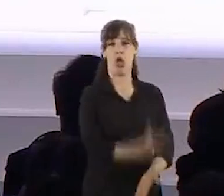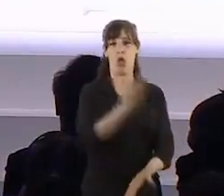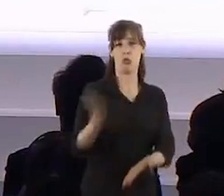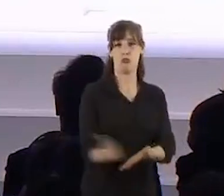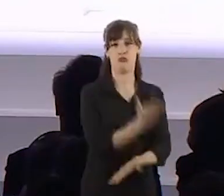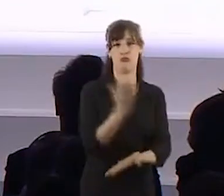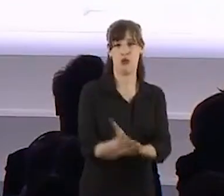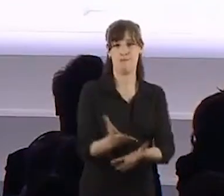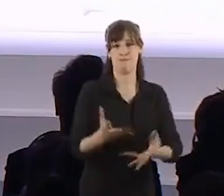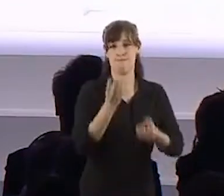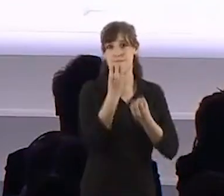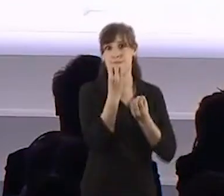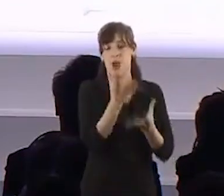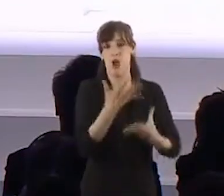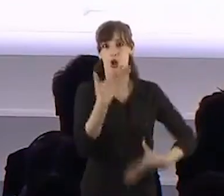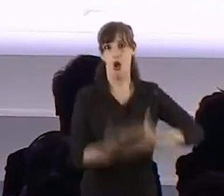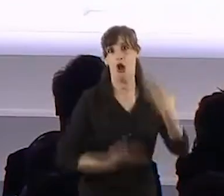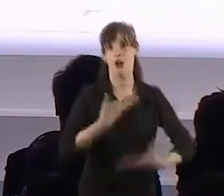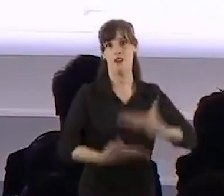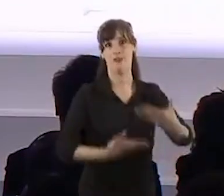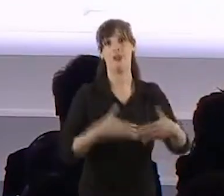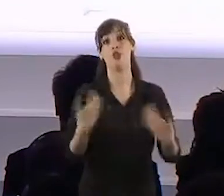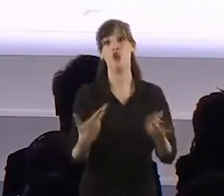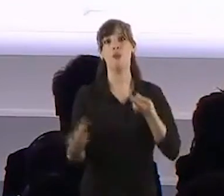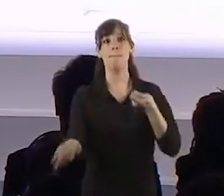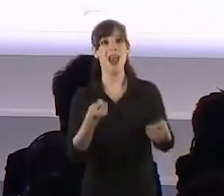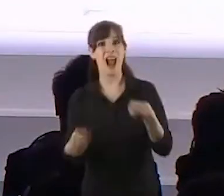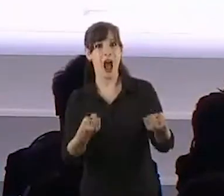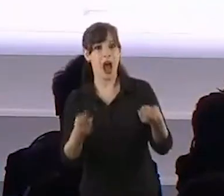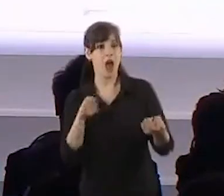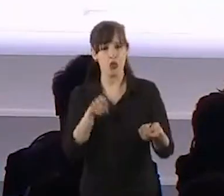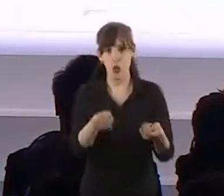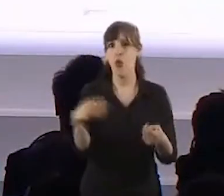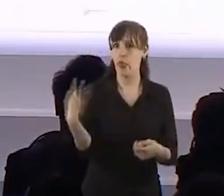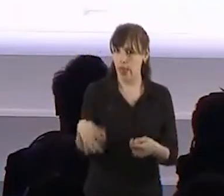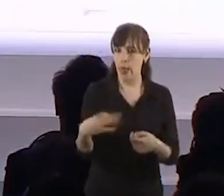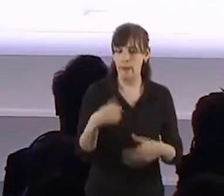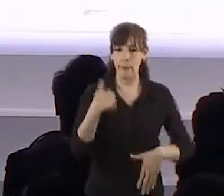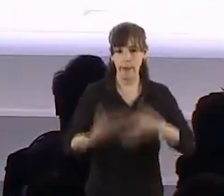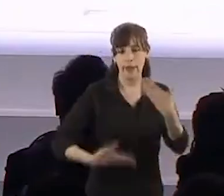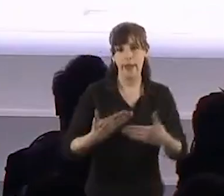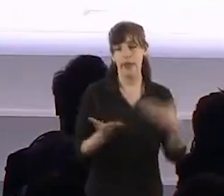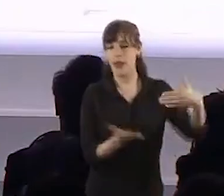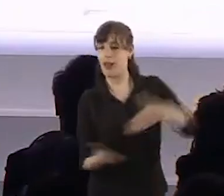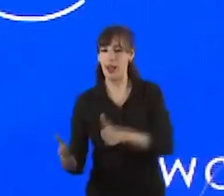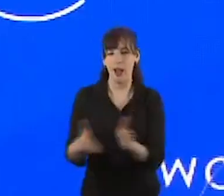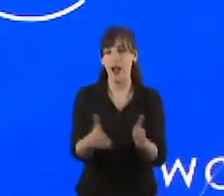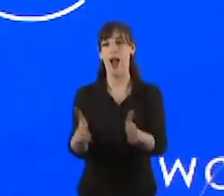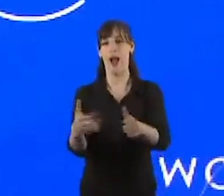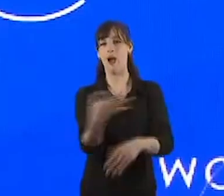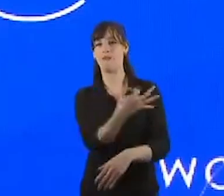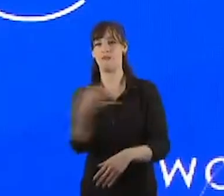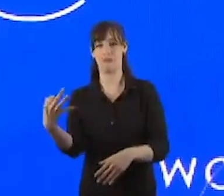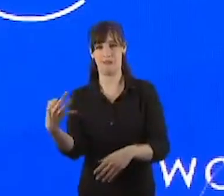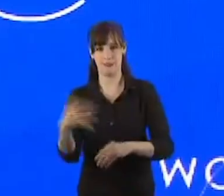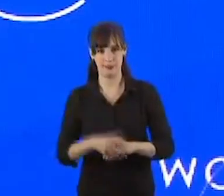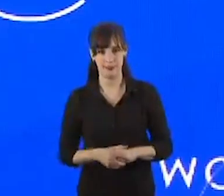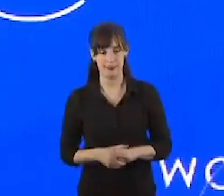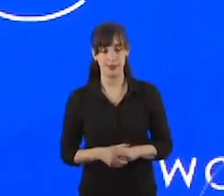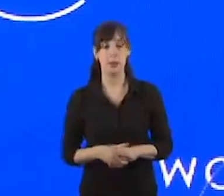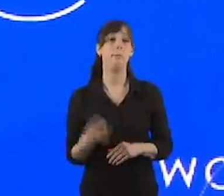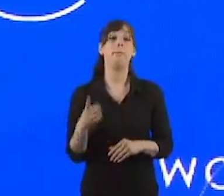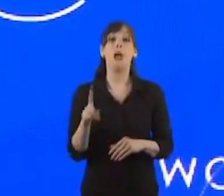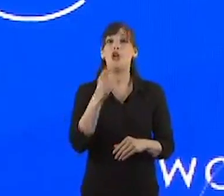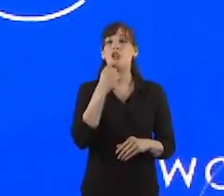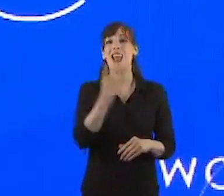De modo que el mercado es un proceso de descubrimiento en el cual el capitalista encuentra sobre la marcha el rumbo correcto. Pero si el Estado